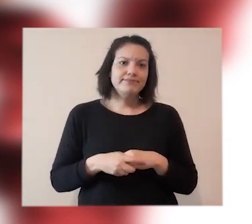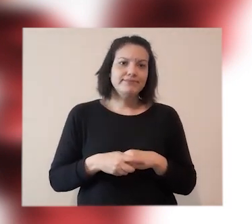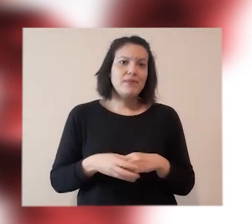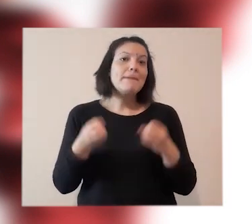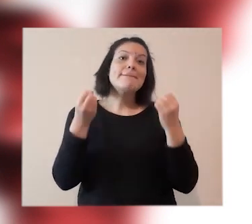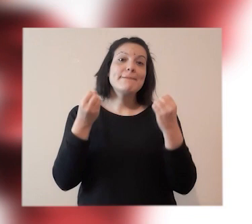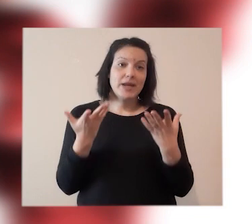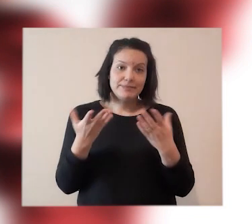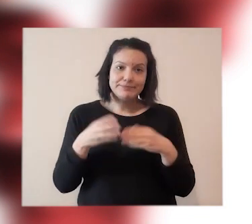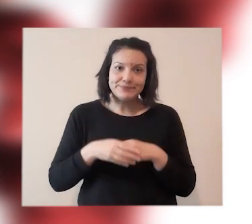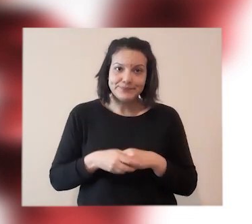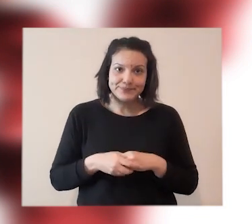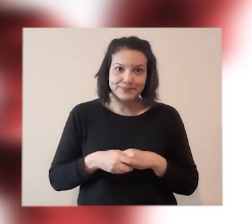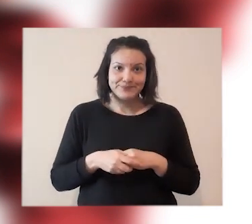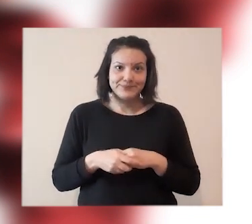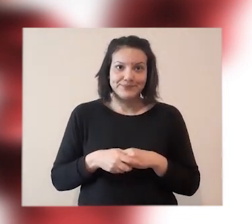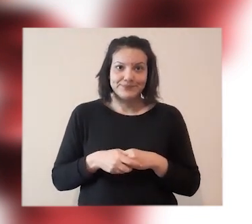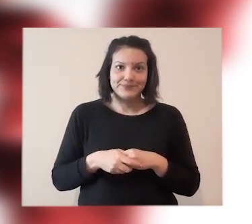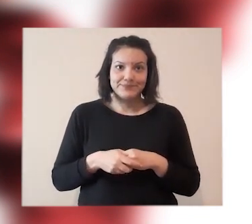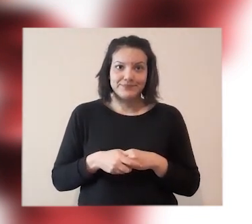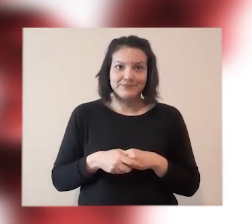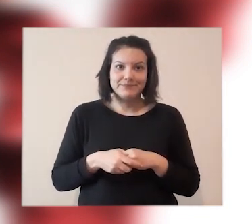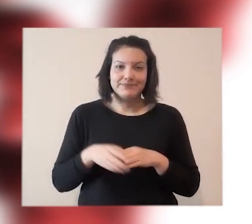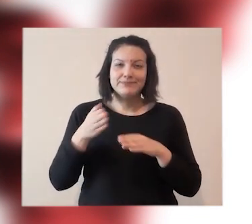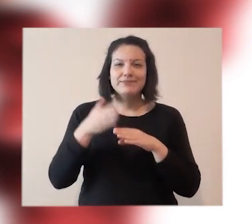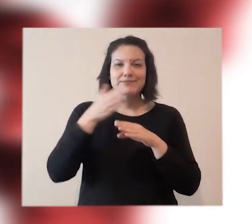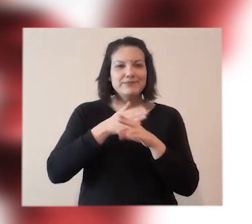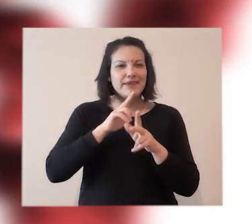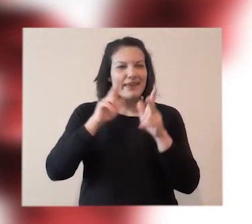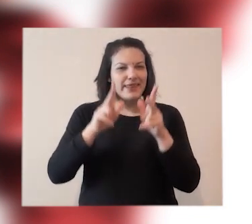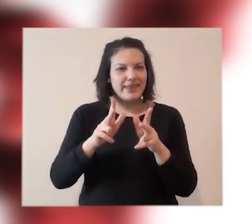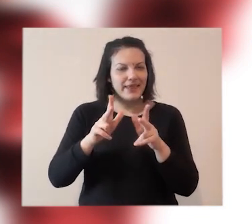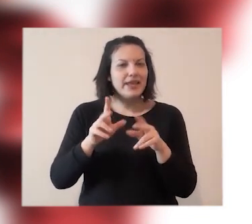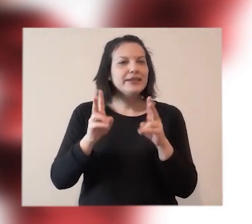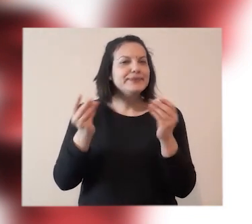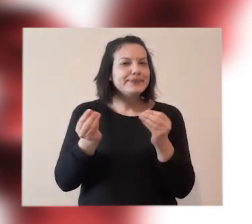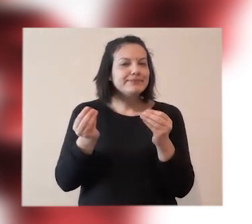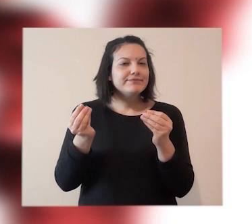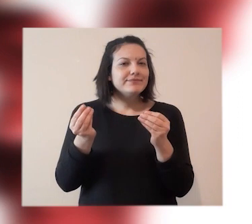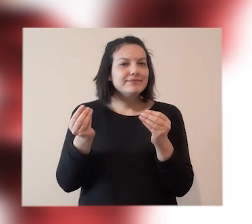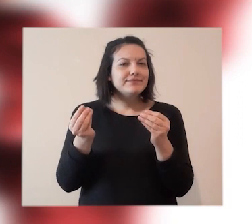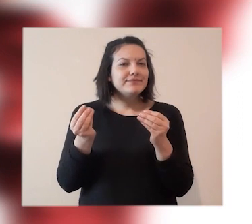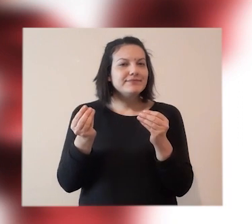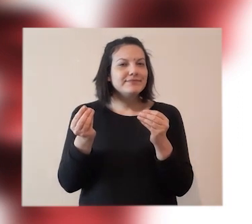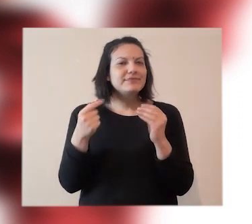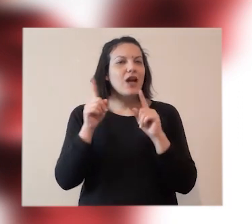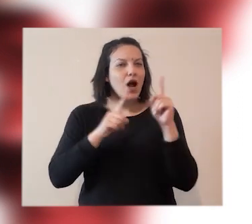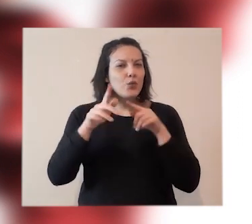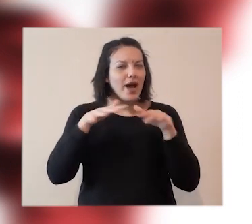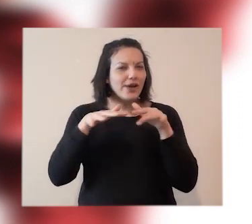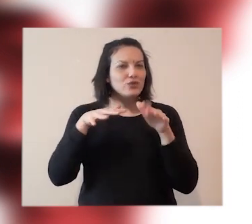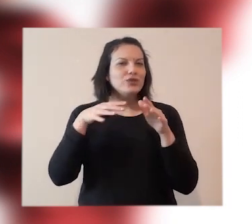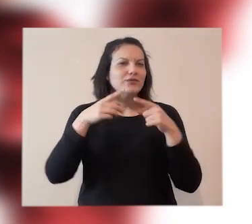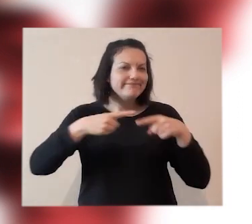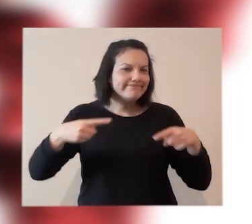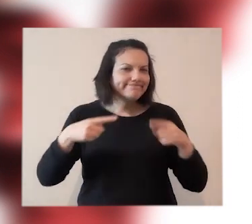Bien, entonces, partiendo, como les decía, desde lo que son las acciones que tenemos que implementar